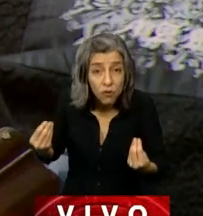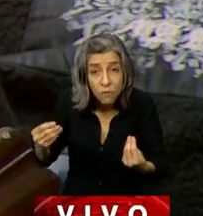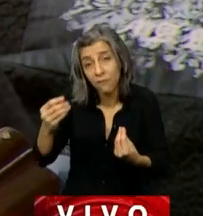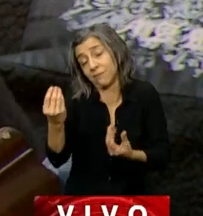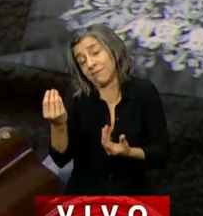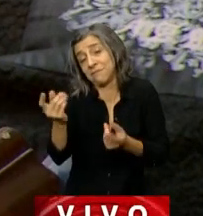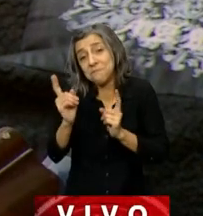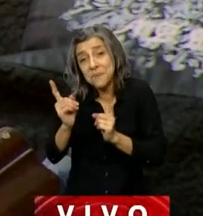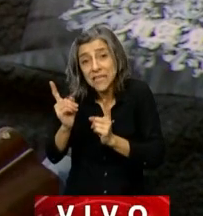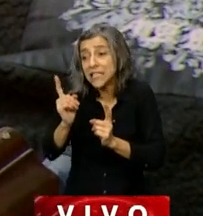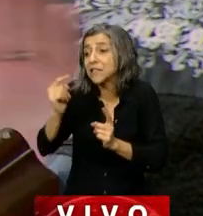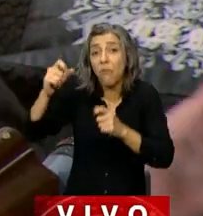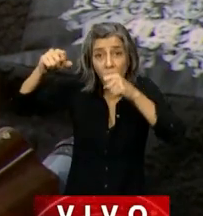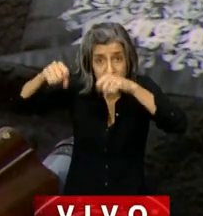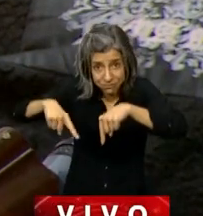extranjeros. Entonces,